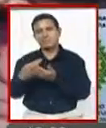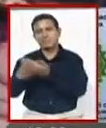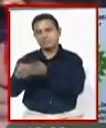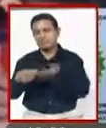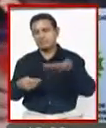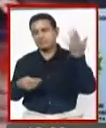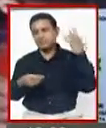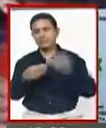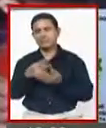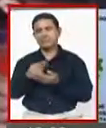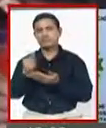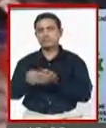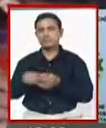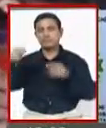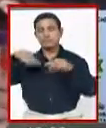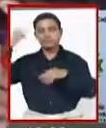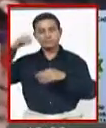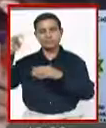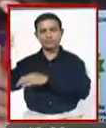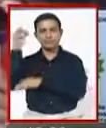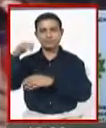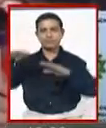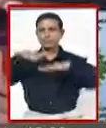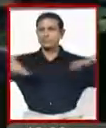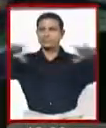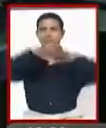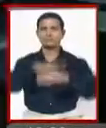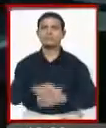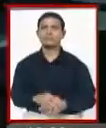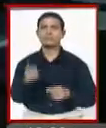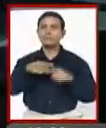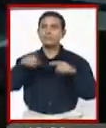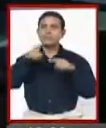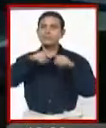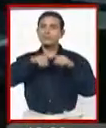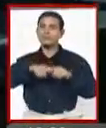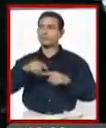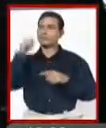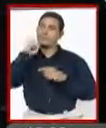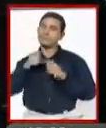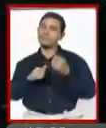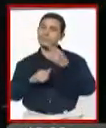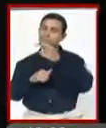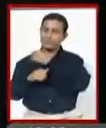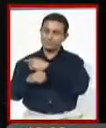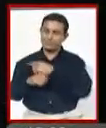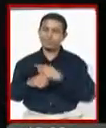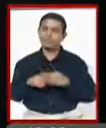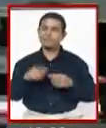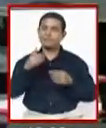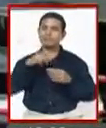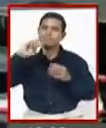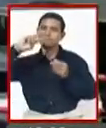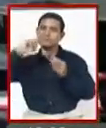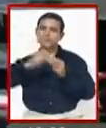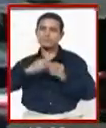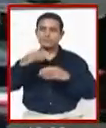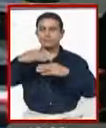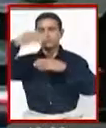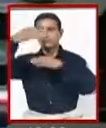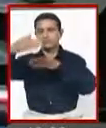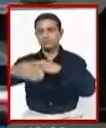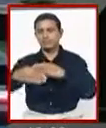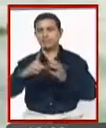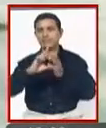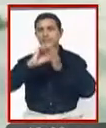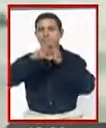todo lo que se quiera, esto es para Bolivia, es para las bolivianas y los bolivianos. Según la parlamentaria Rosemary Sandoval, el segundo paso que ahora